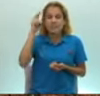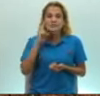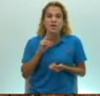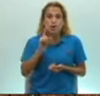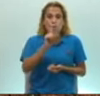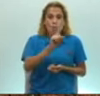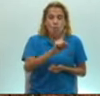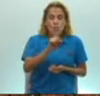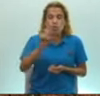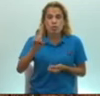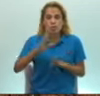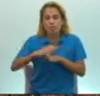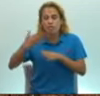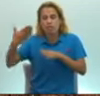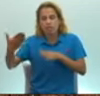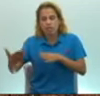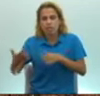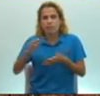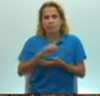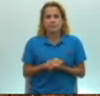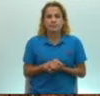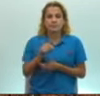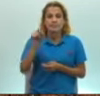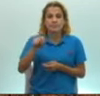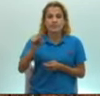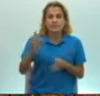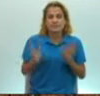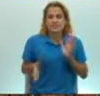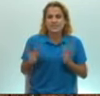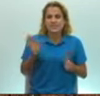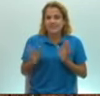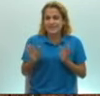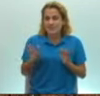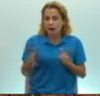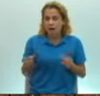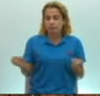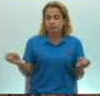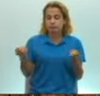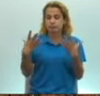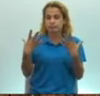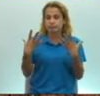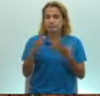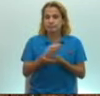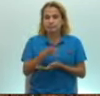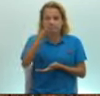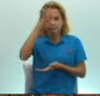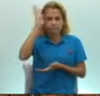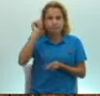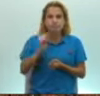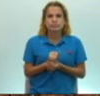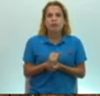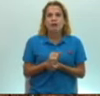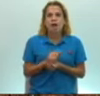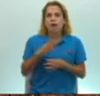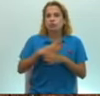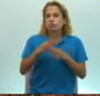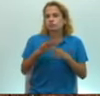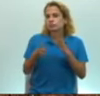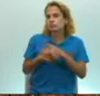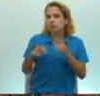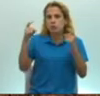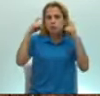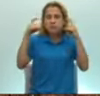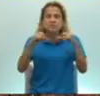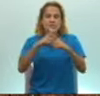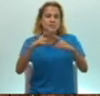va a ser entre los siglos I y II de nuestra era. Esa etapa de oro de la Roma imperial en el orden constructivo, en